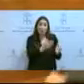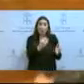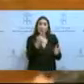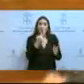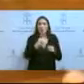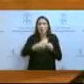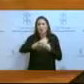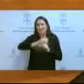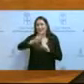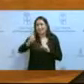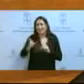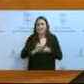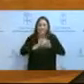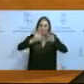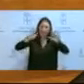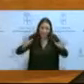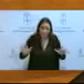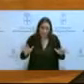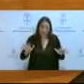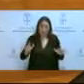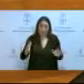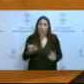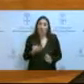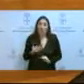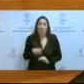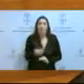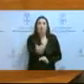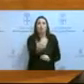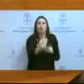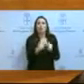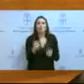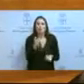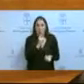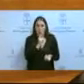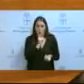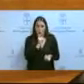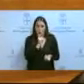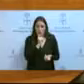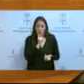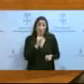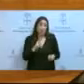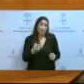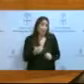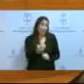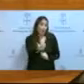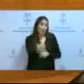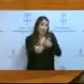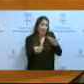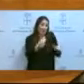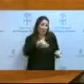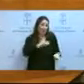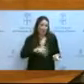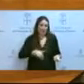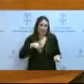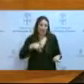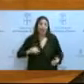nucleares en lo que va a ser el futuro de Asturias y el futuro del país. En relación